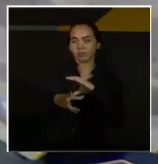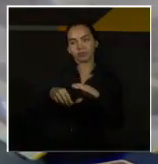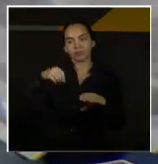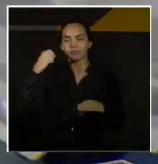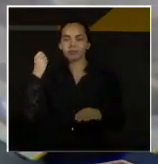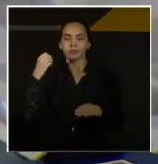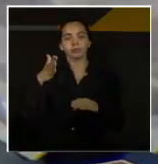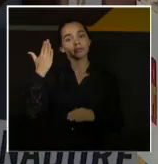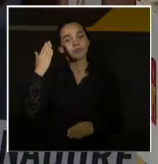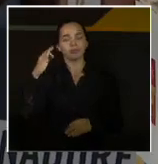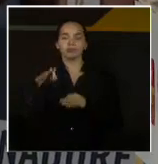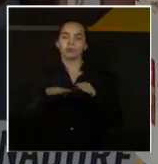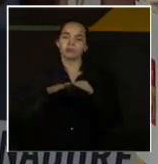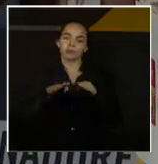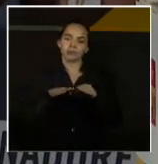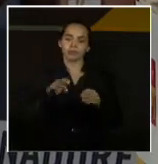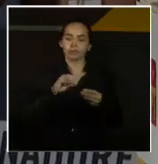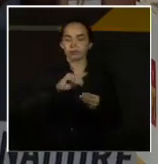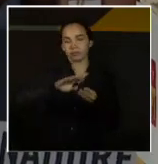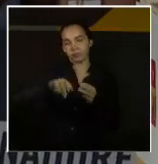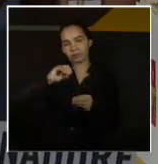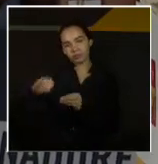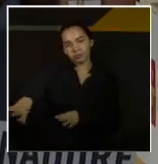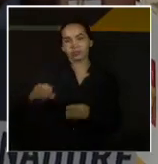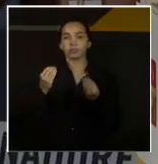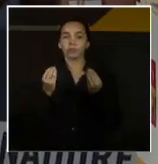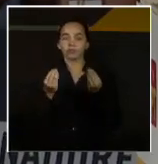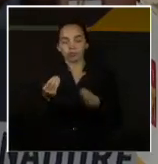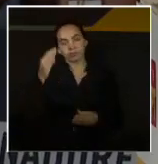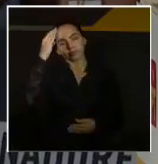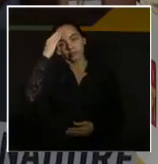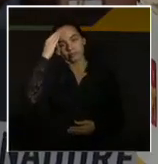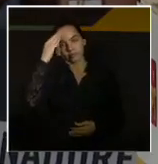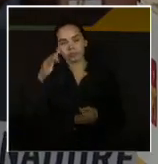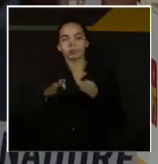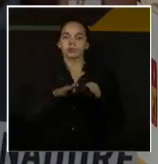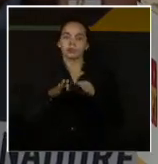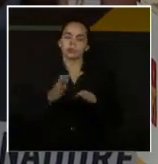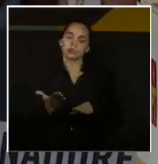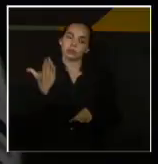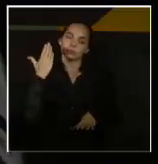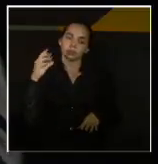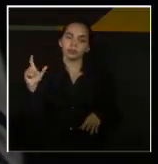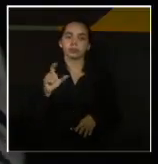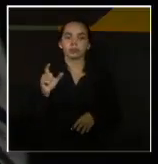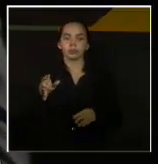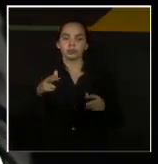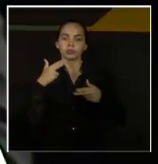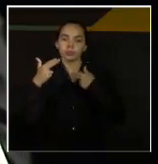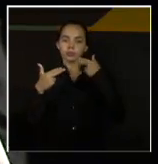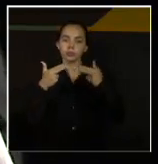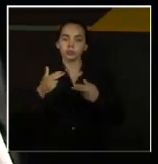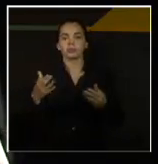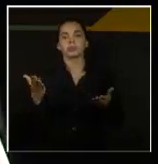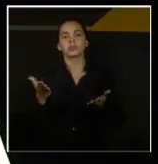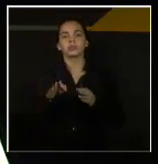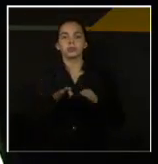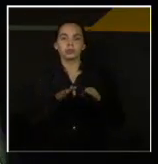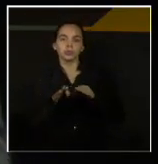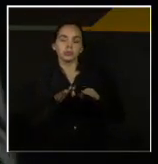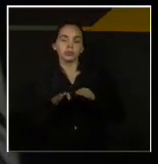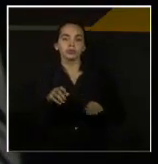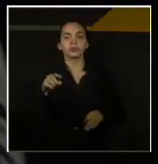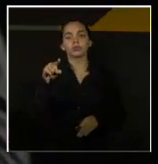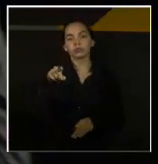todos los empleados y desperdician mucha experiencia de empleados que ya están. Cuando hablamos de profesionalizar, es de que